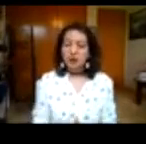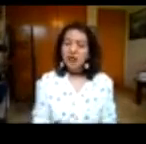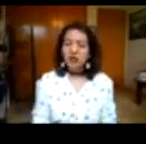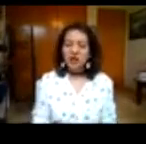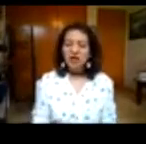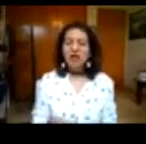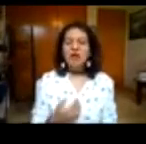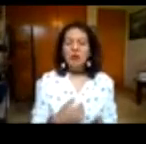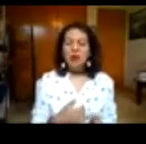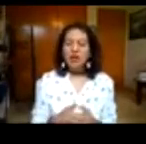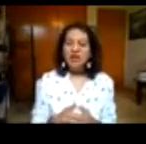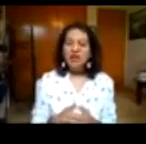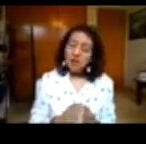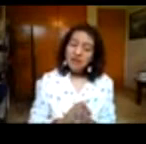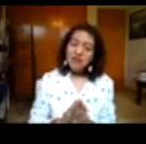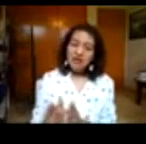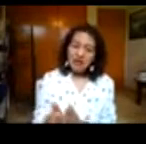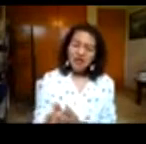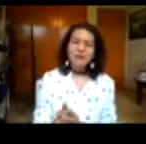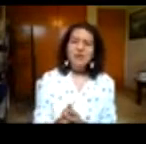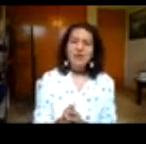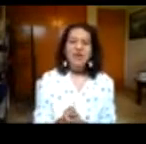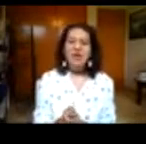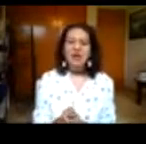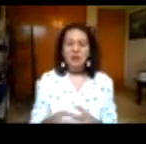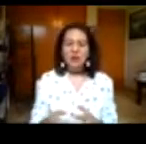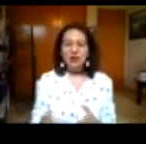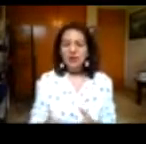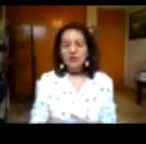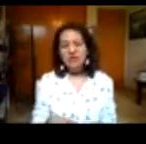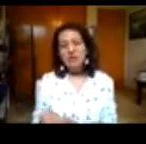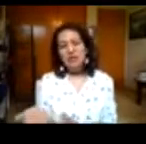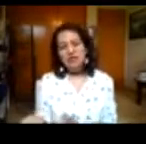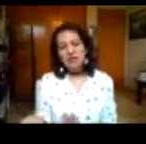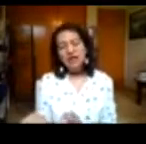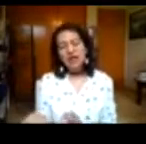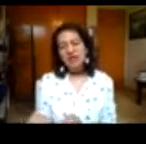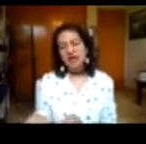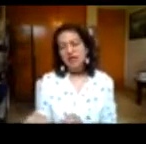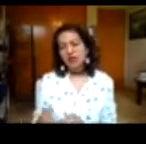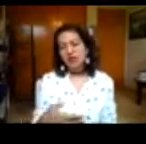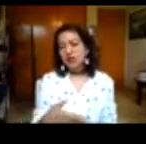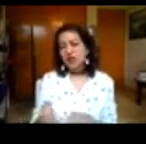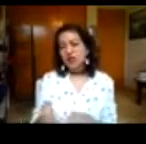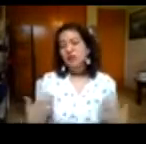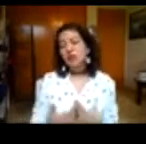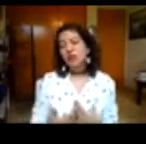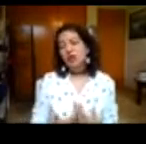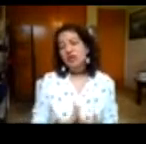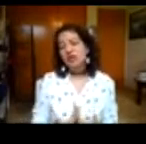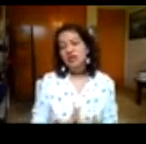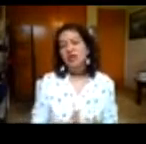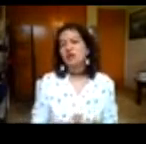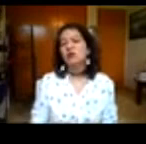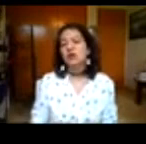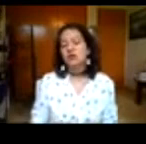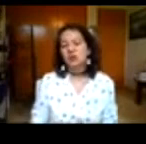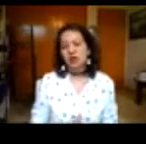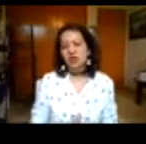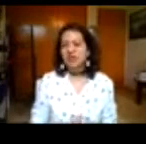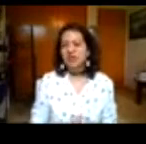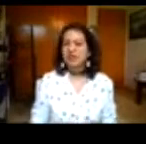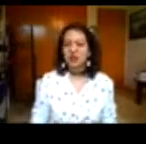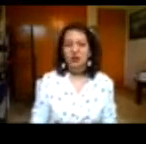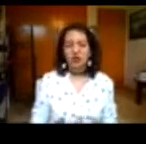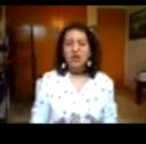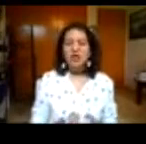institucional personal, puede a través de él poder visibilizar las declaraciones de las personas que les ayudan en sus